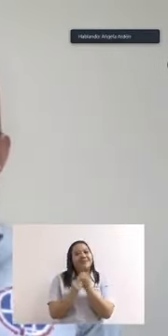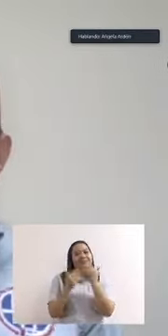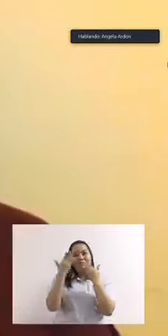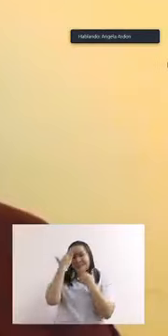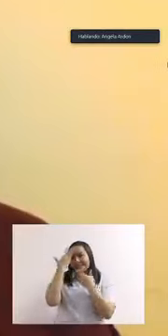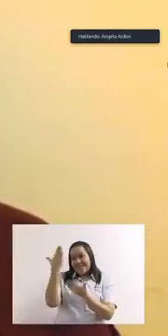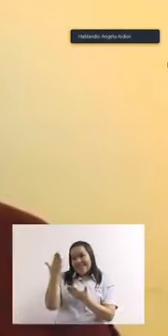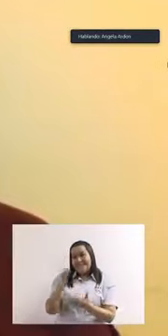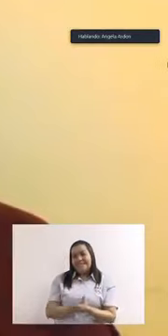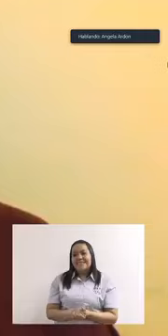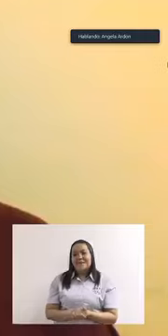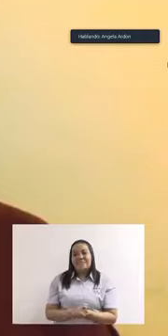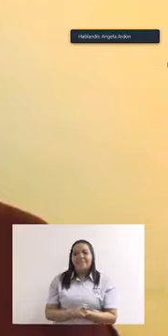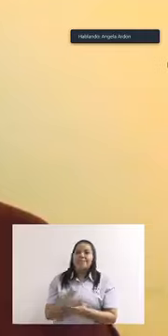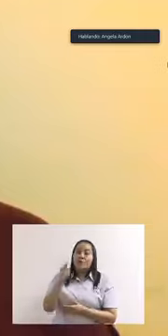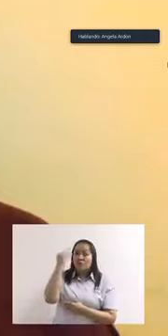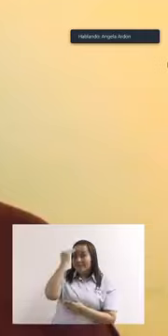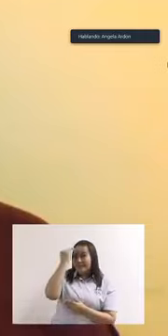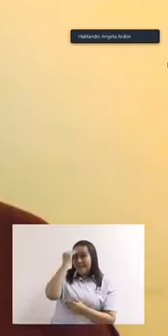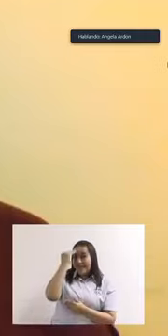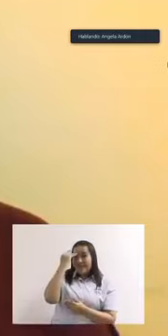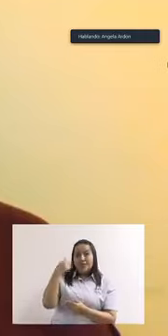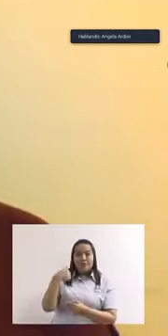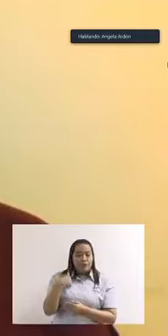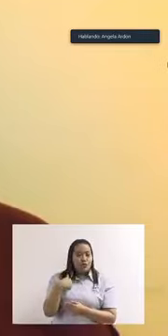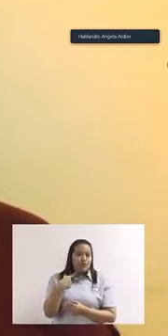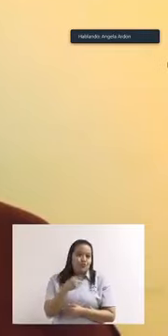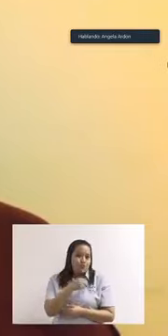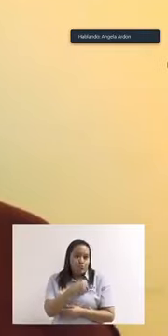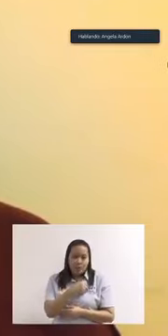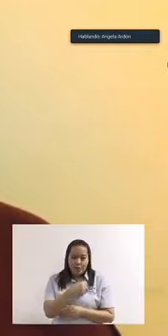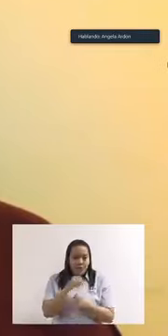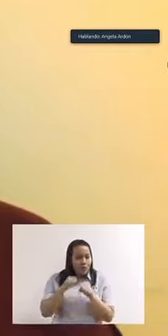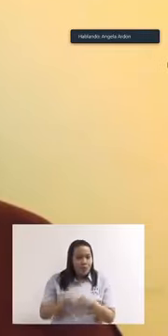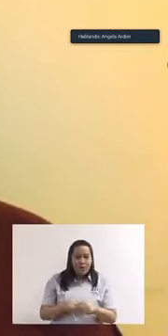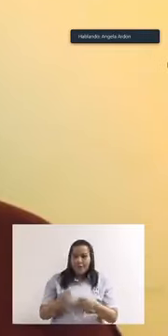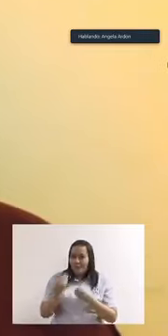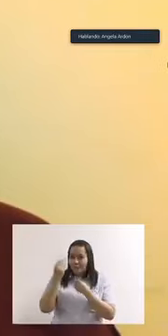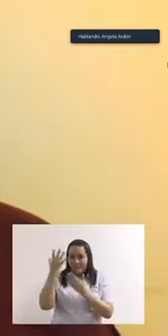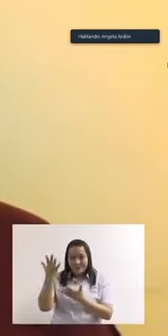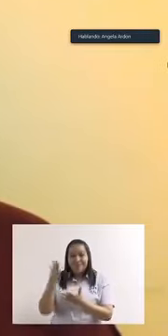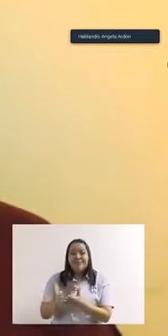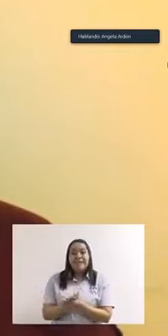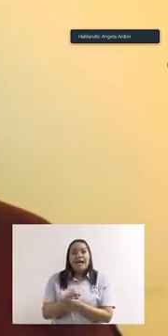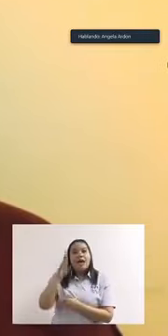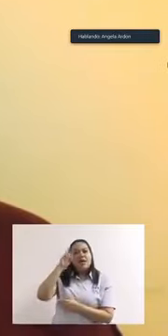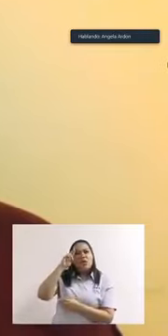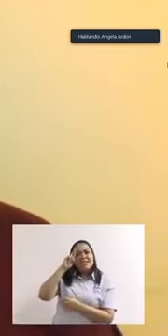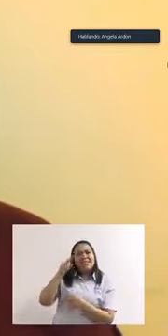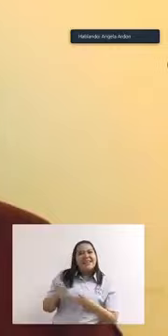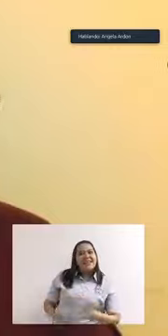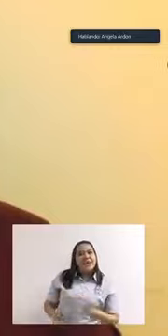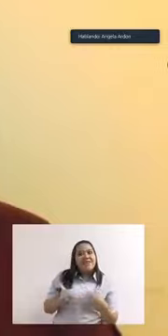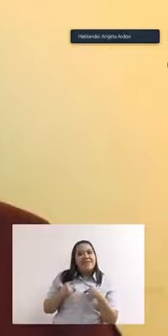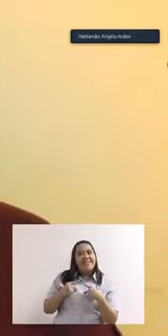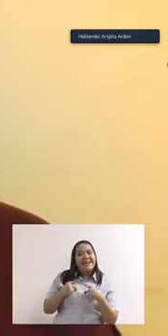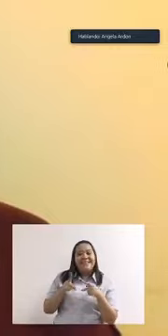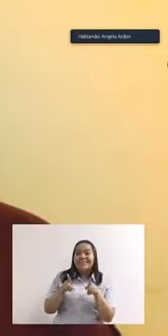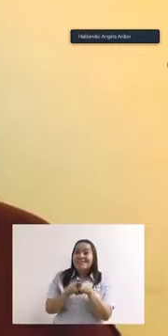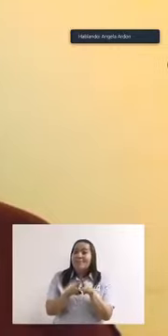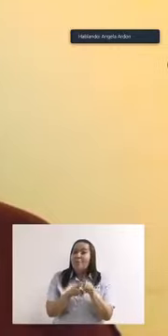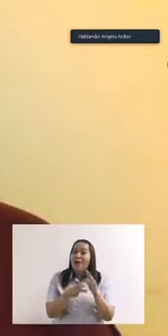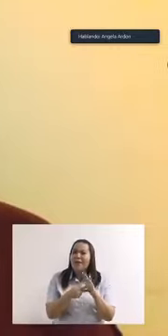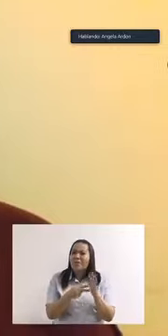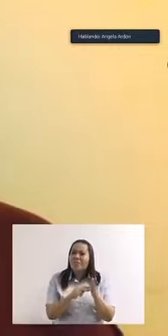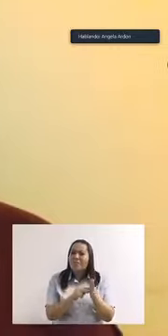En lo que yo pueda, en mi pobre conocimiento, porque yo digo que la vida es una escuela y cada día hay que aprender. Nadie sabe